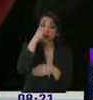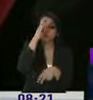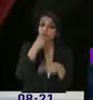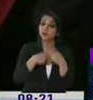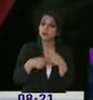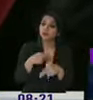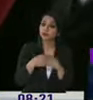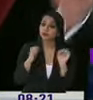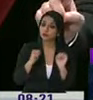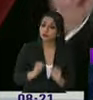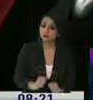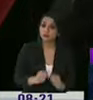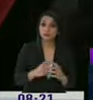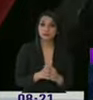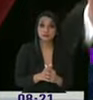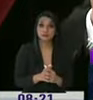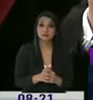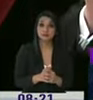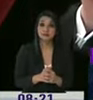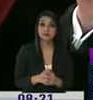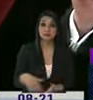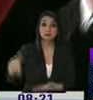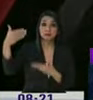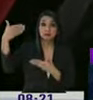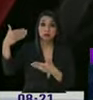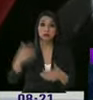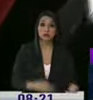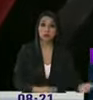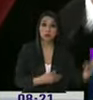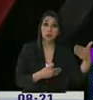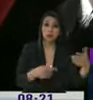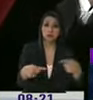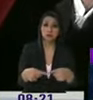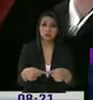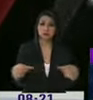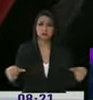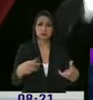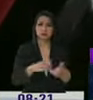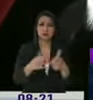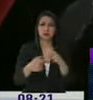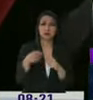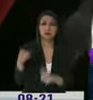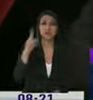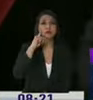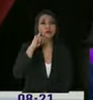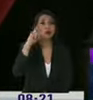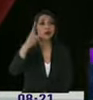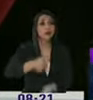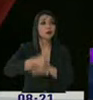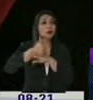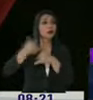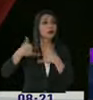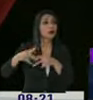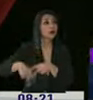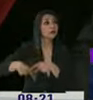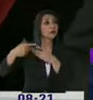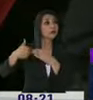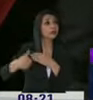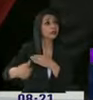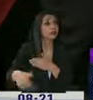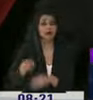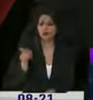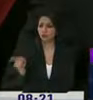Que los conflictos políticos con quienes soñaban con eternizarse en el poder no lo distraigan